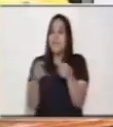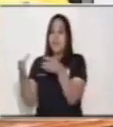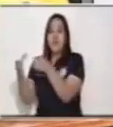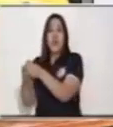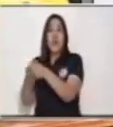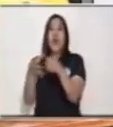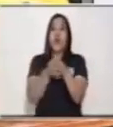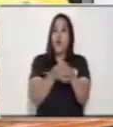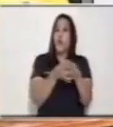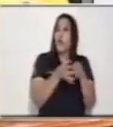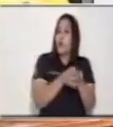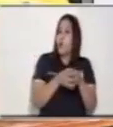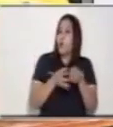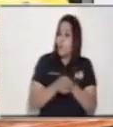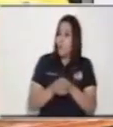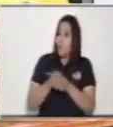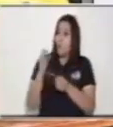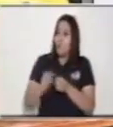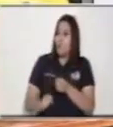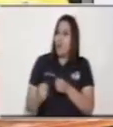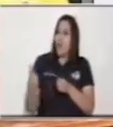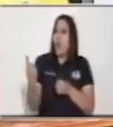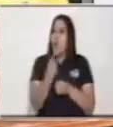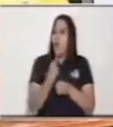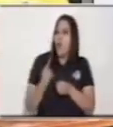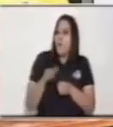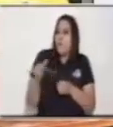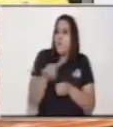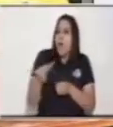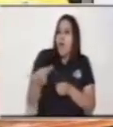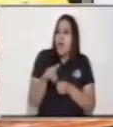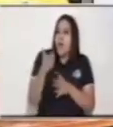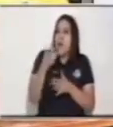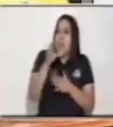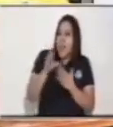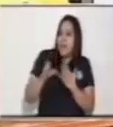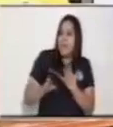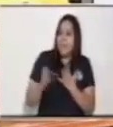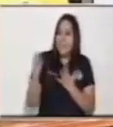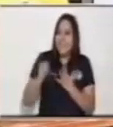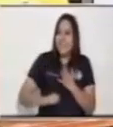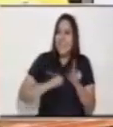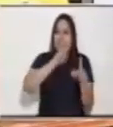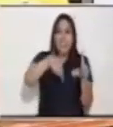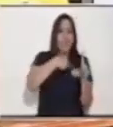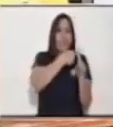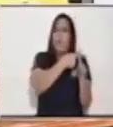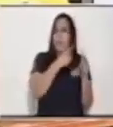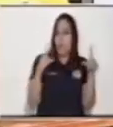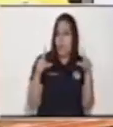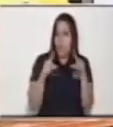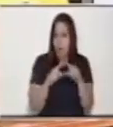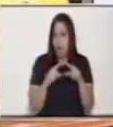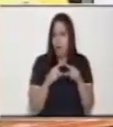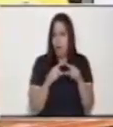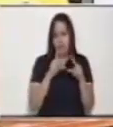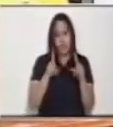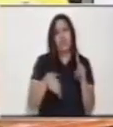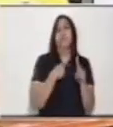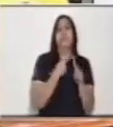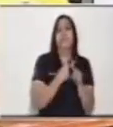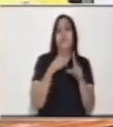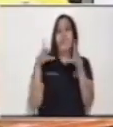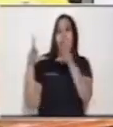dos elementos o dos grupos con la misma cantidad de elementos. Sumamos rectángulos, ventanas